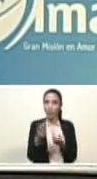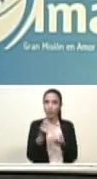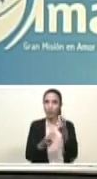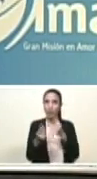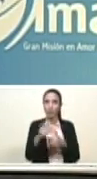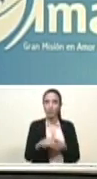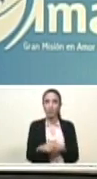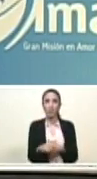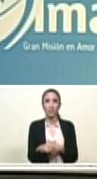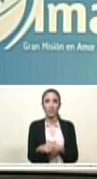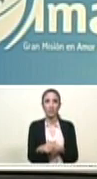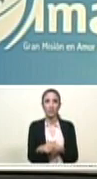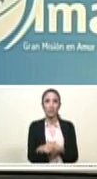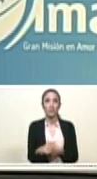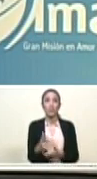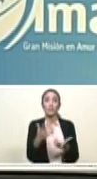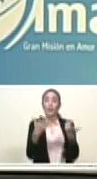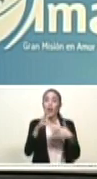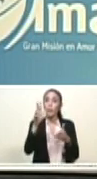bicoca de